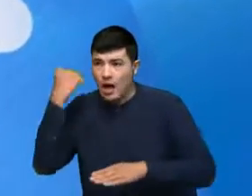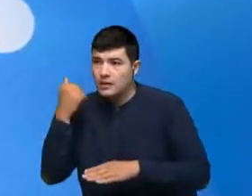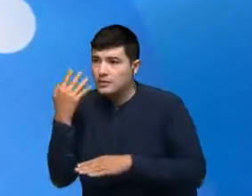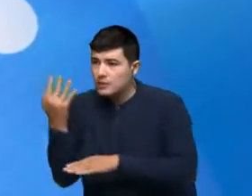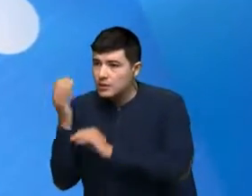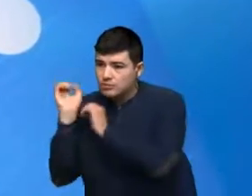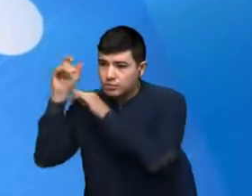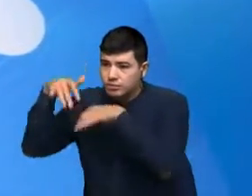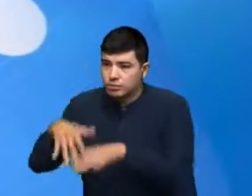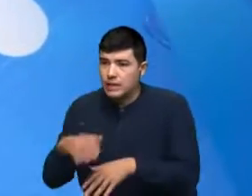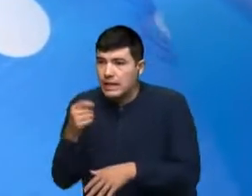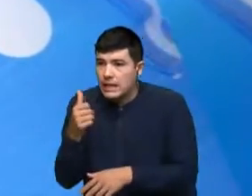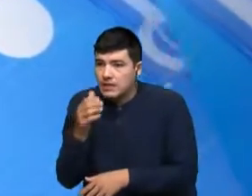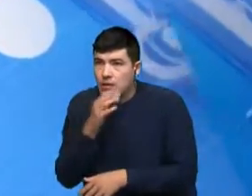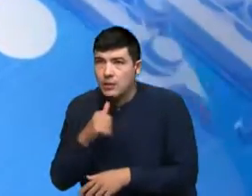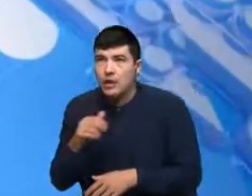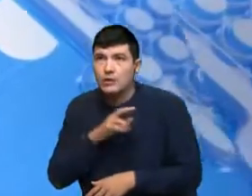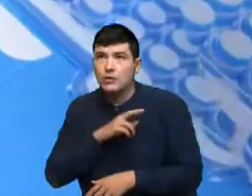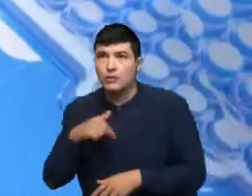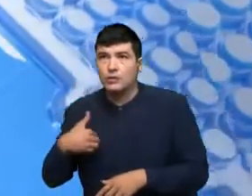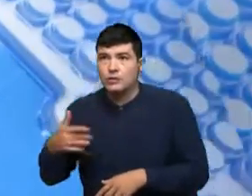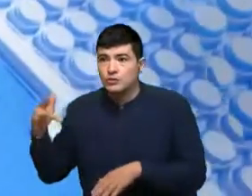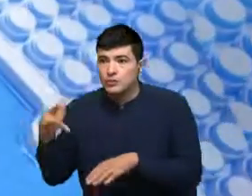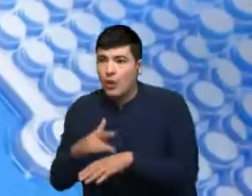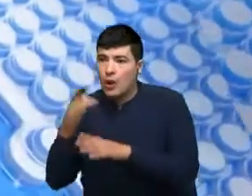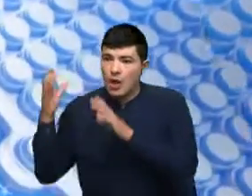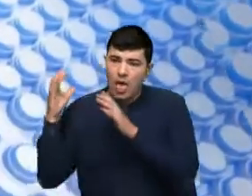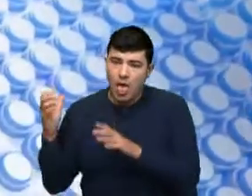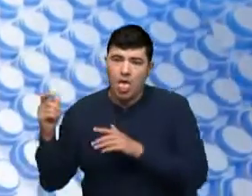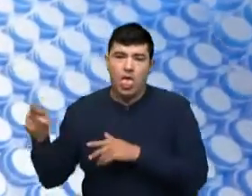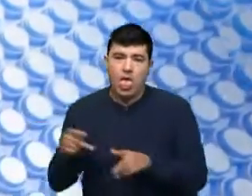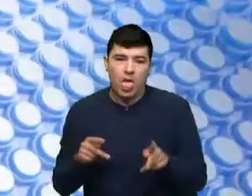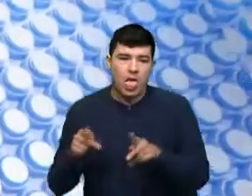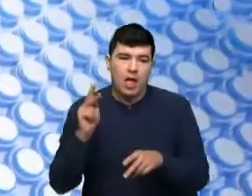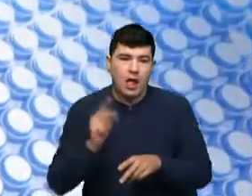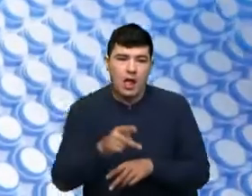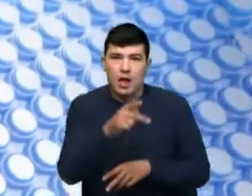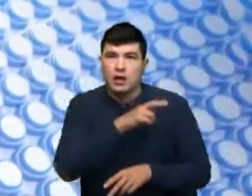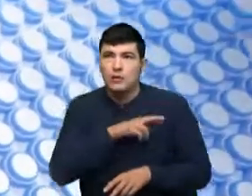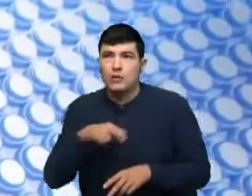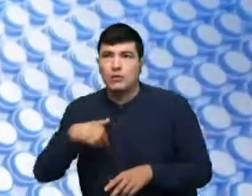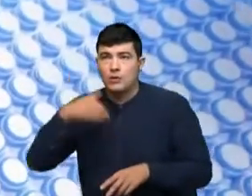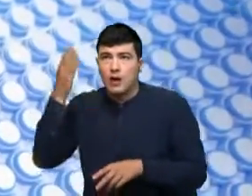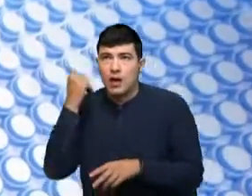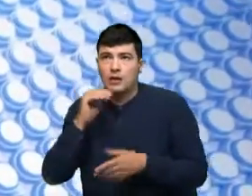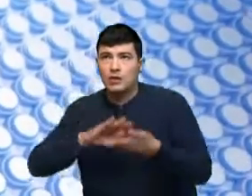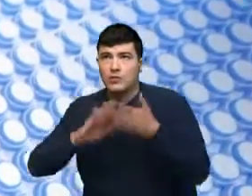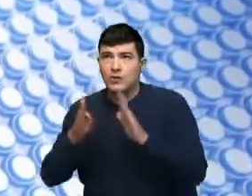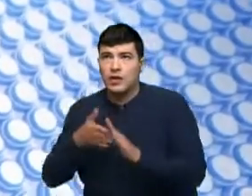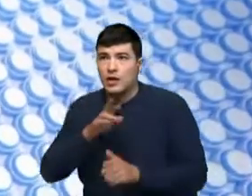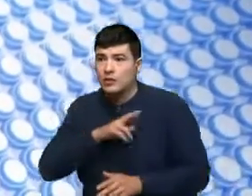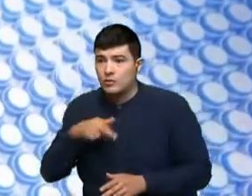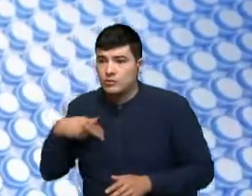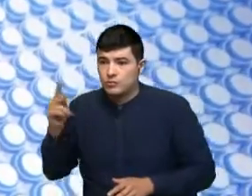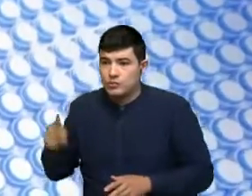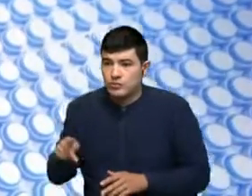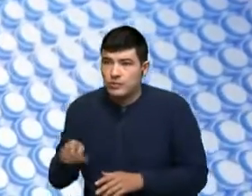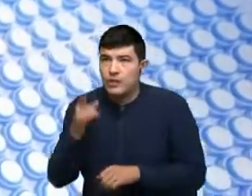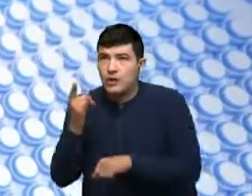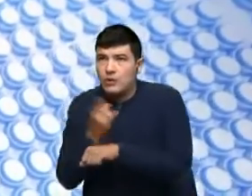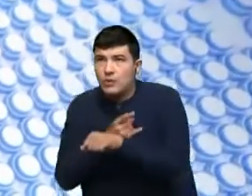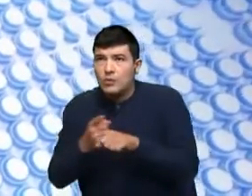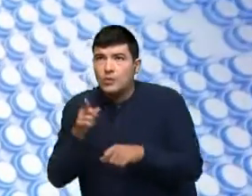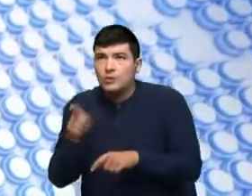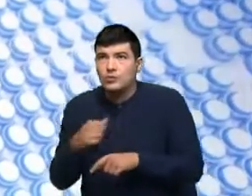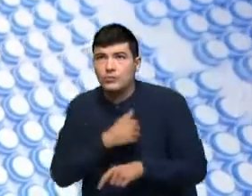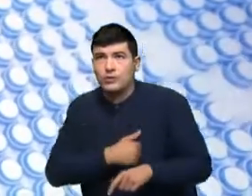por dónde, casi por dónde pasar, toca sacar lo que sacamos, toca sacar esa maleta. Y ya vemos un poco de habitantes que transitamos por ahí. Miren a ver si